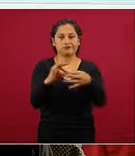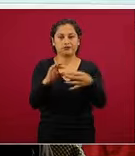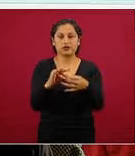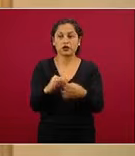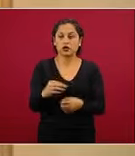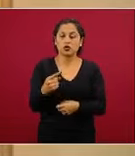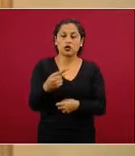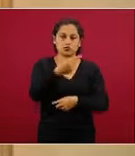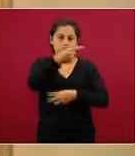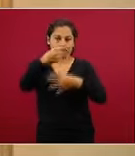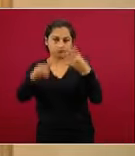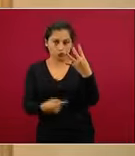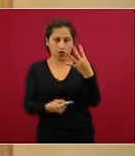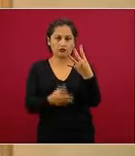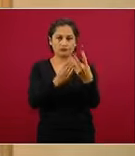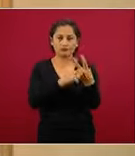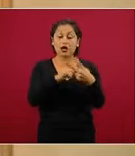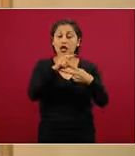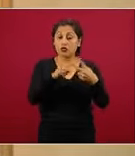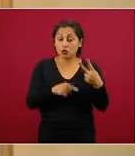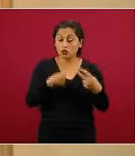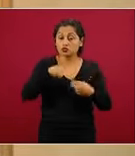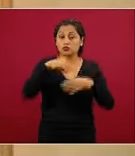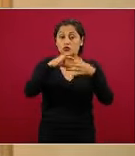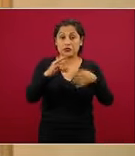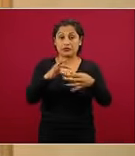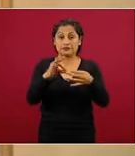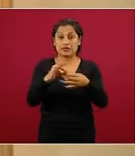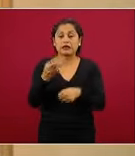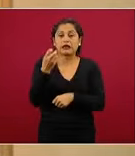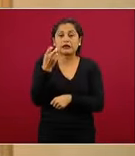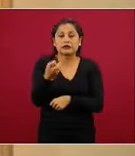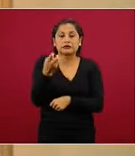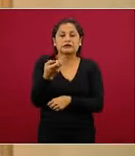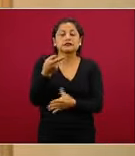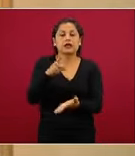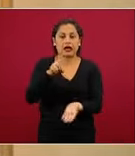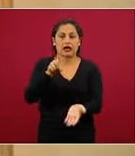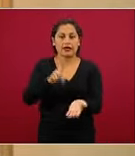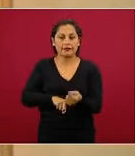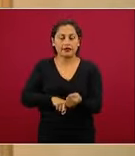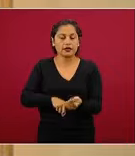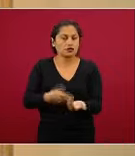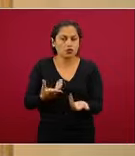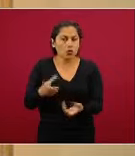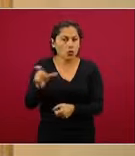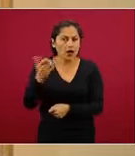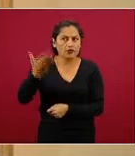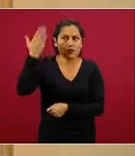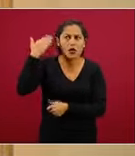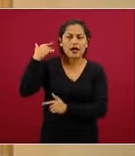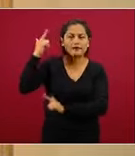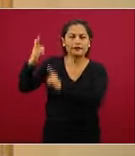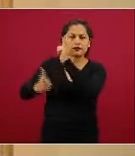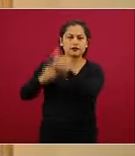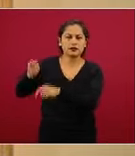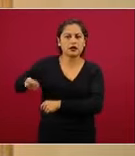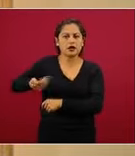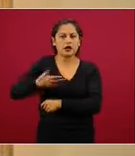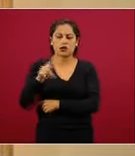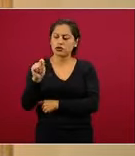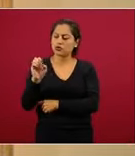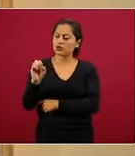vamos a tocar el día de hoy, se encuentran en un espectro que desde los griegos antiguos le llamaban toxicón y